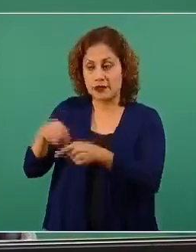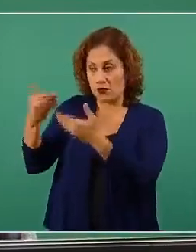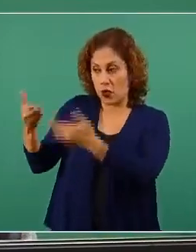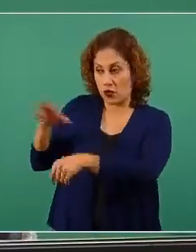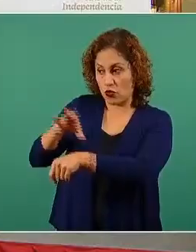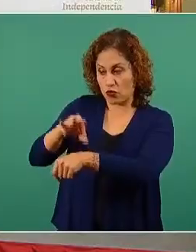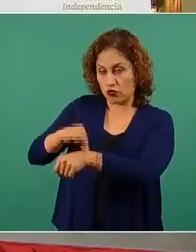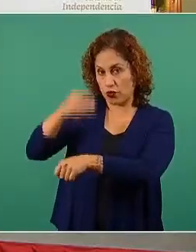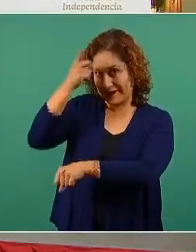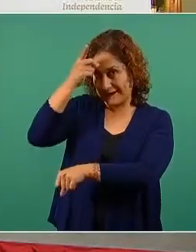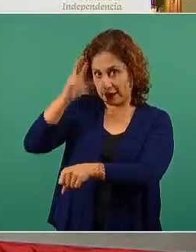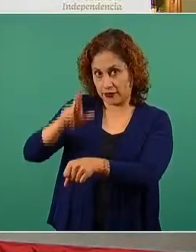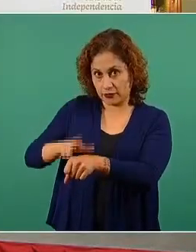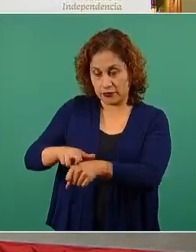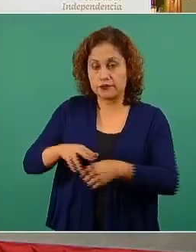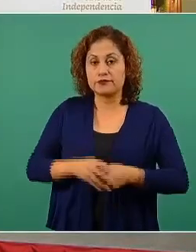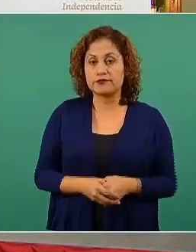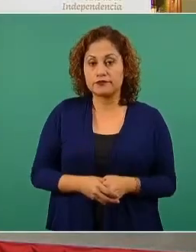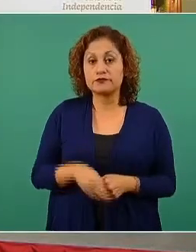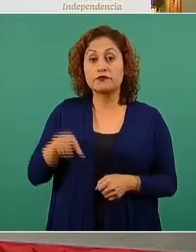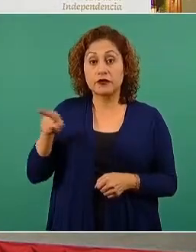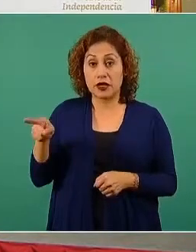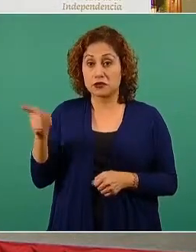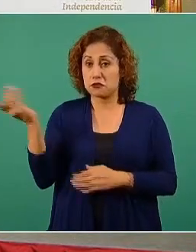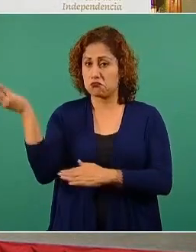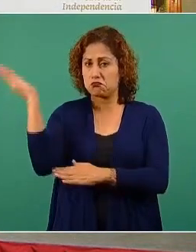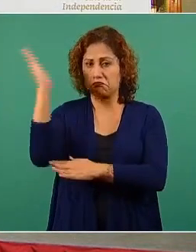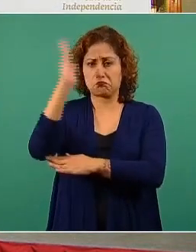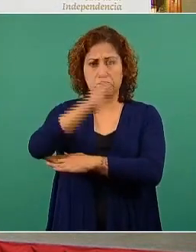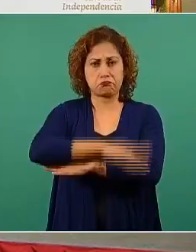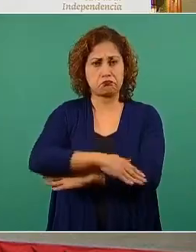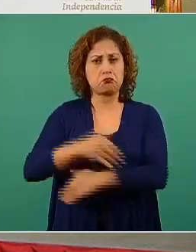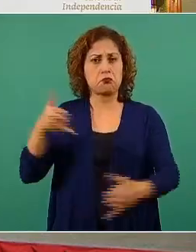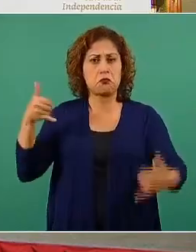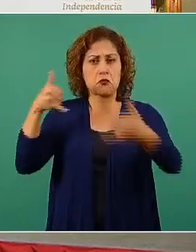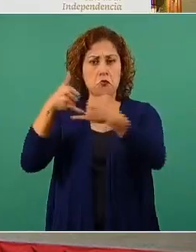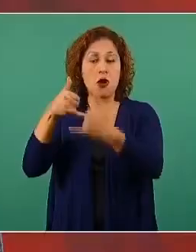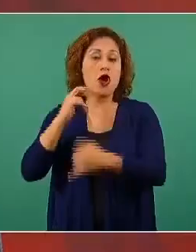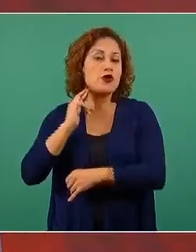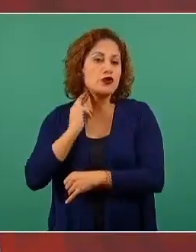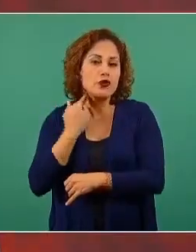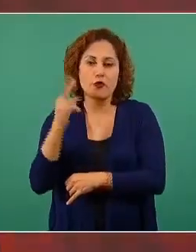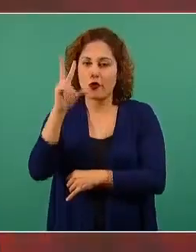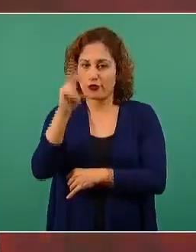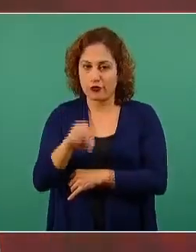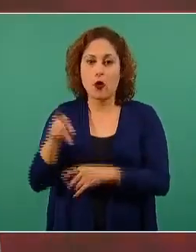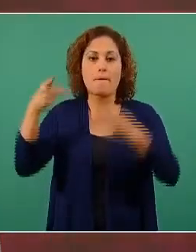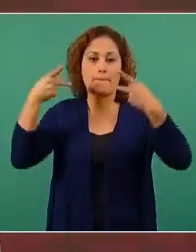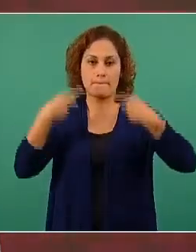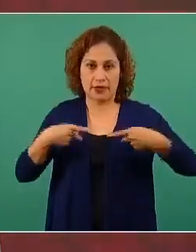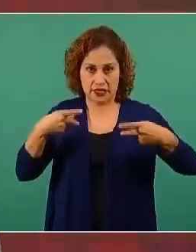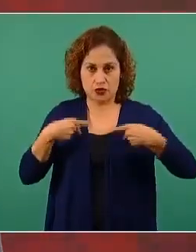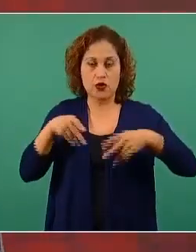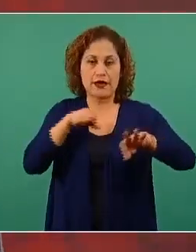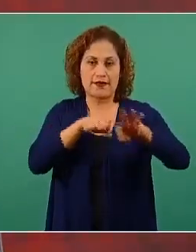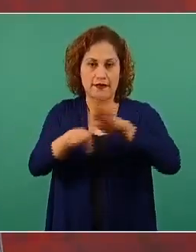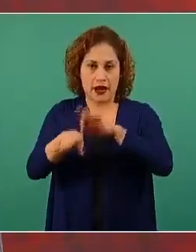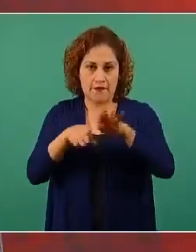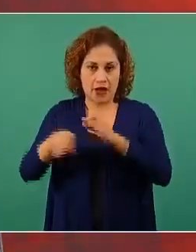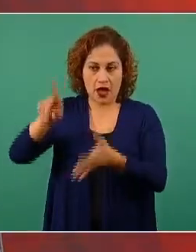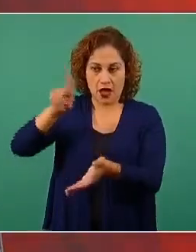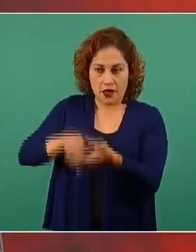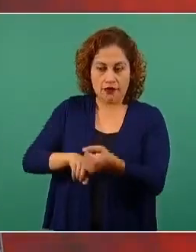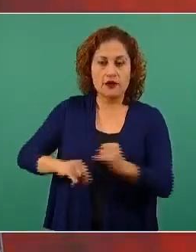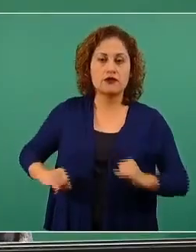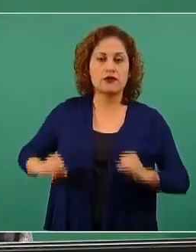Salomía. Funciona las 24 horas al día, contestan personas reales, son médicas y médicos